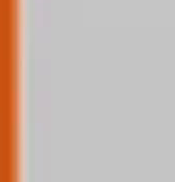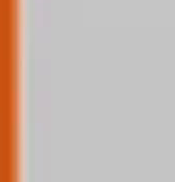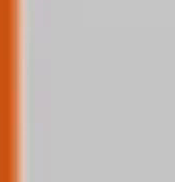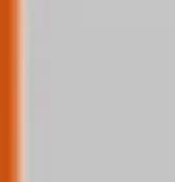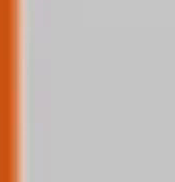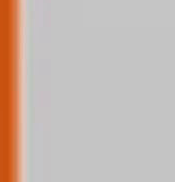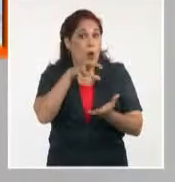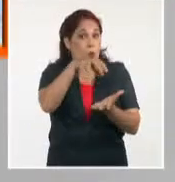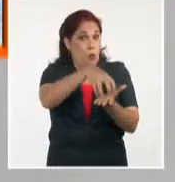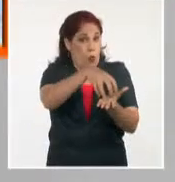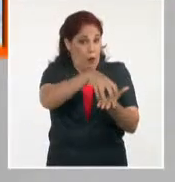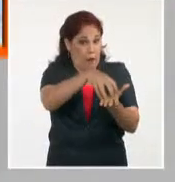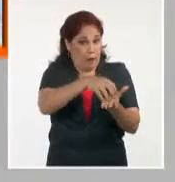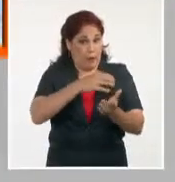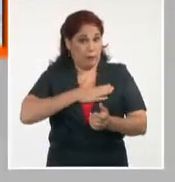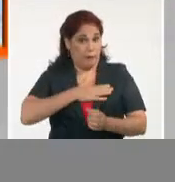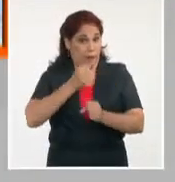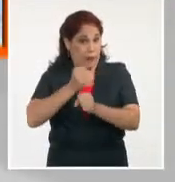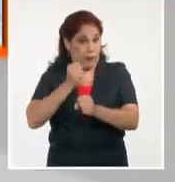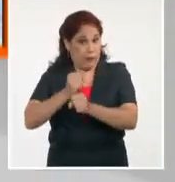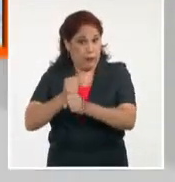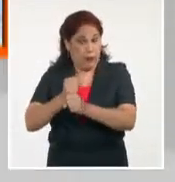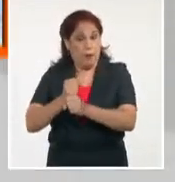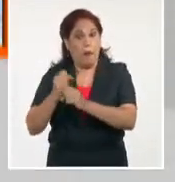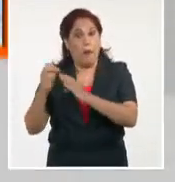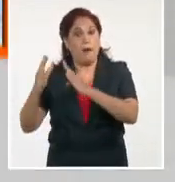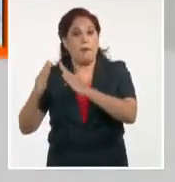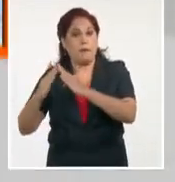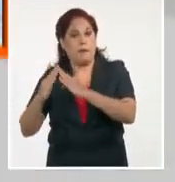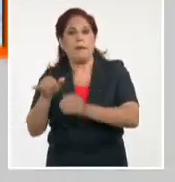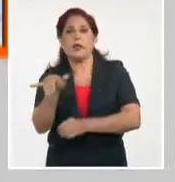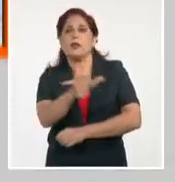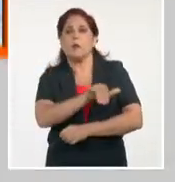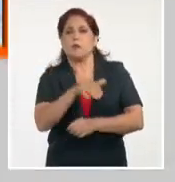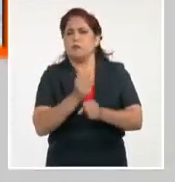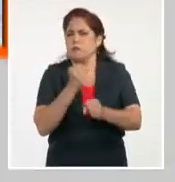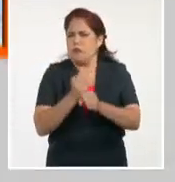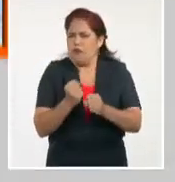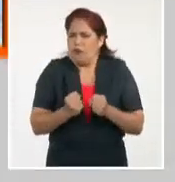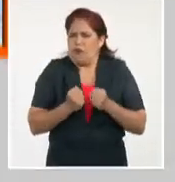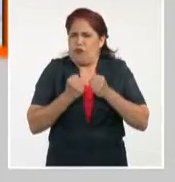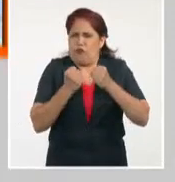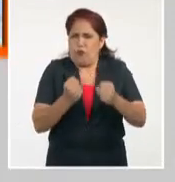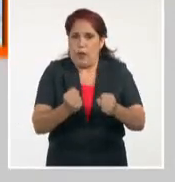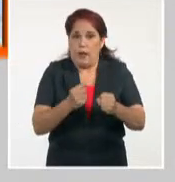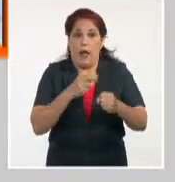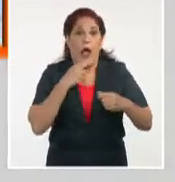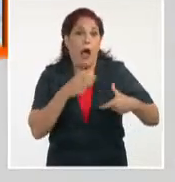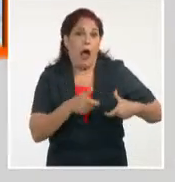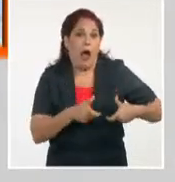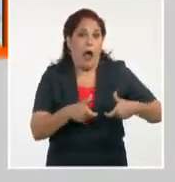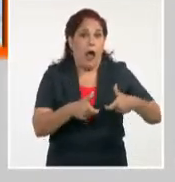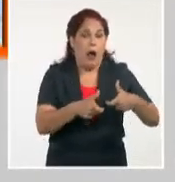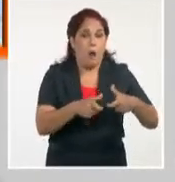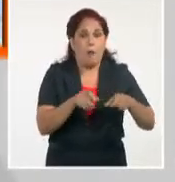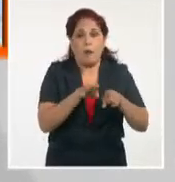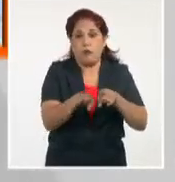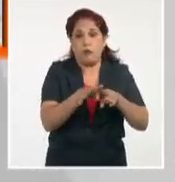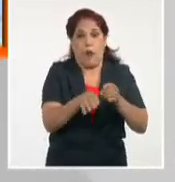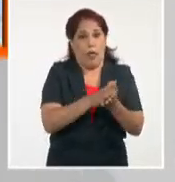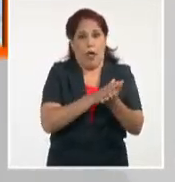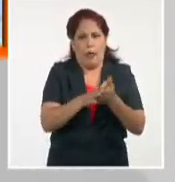centros de la vivienda y nosotros tenemos que seguir trabajando fuerte en la supresión de salideros. Y esperemos. Y